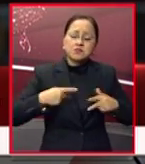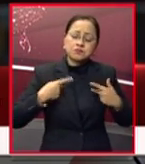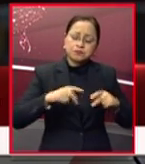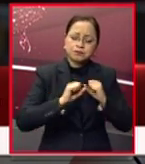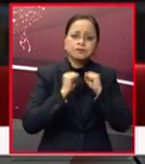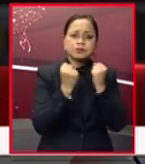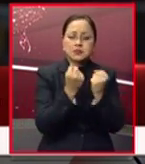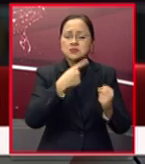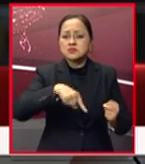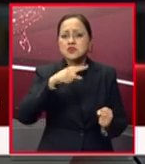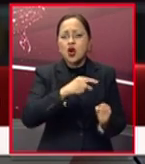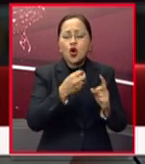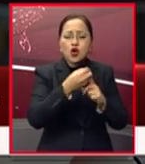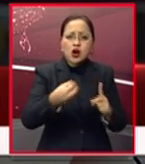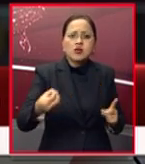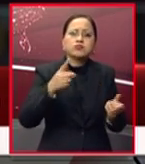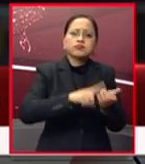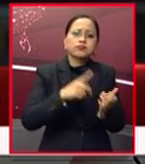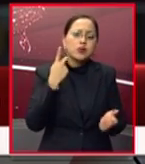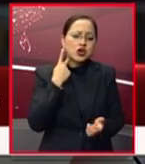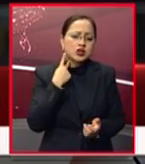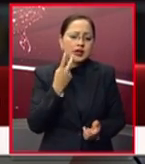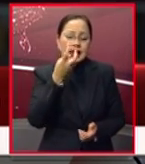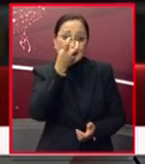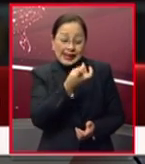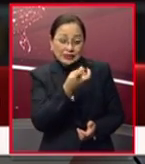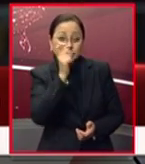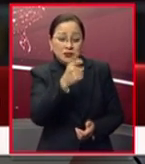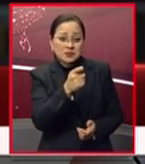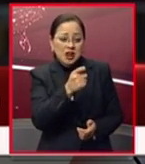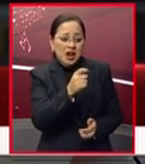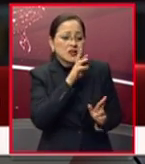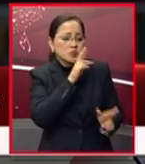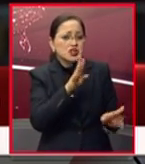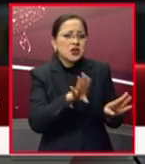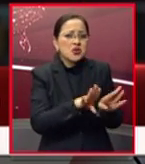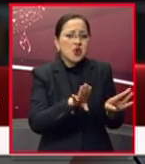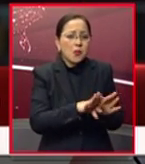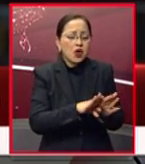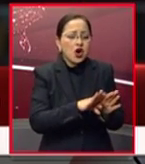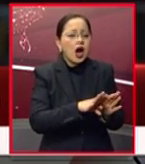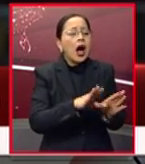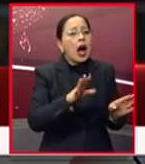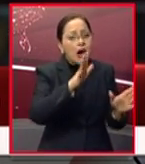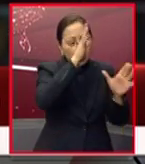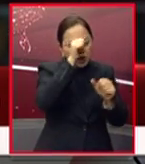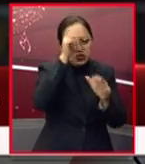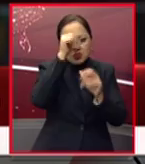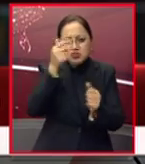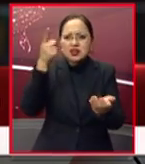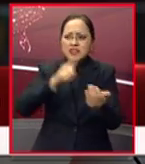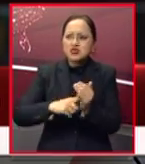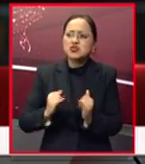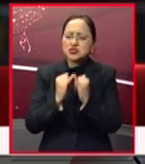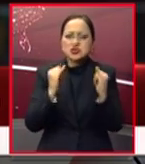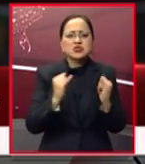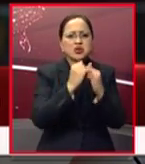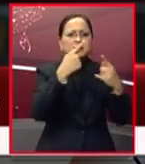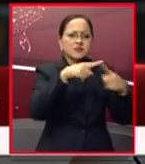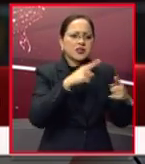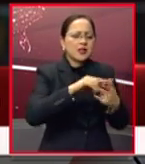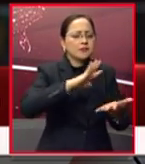nuestra forma de organización política son producto de un conjunto de arreglos institucionales, de redes